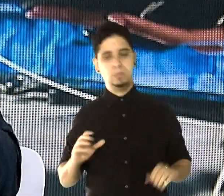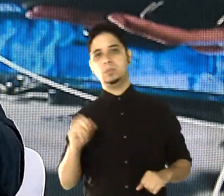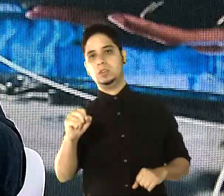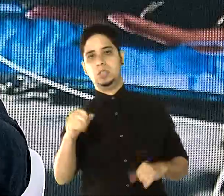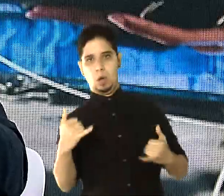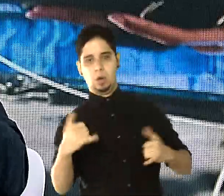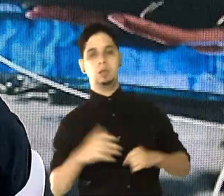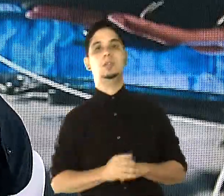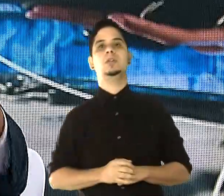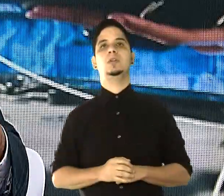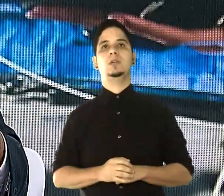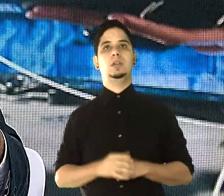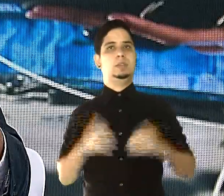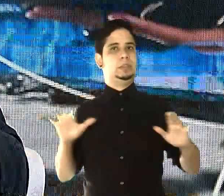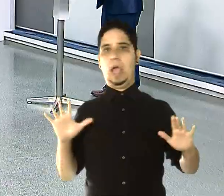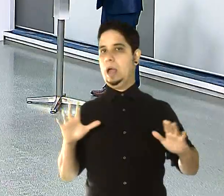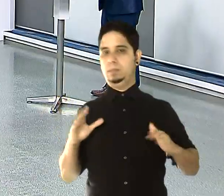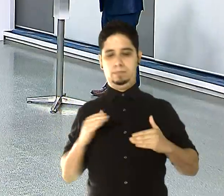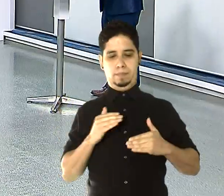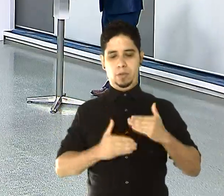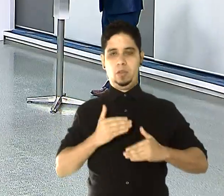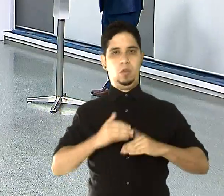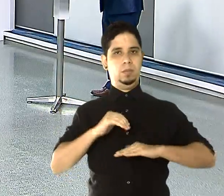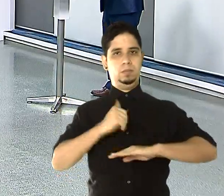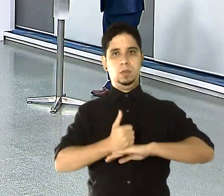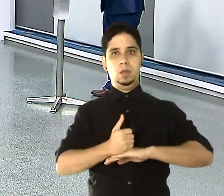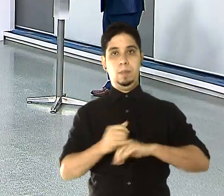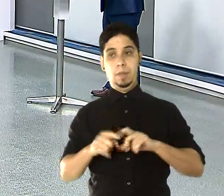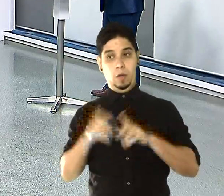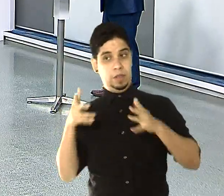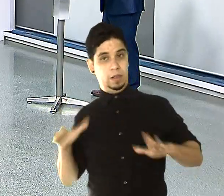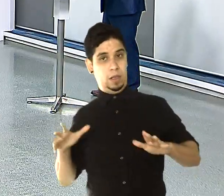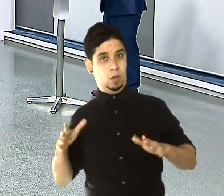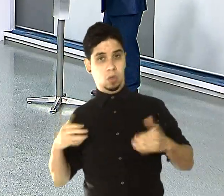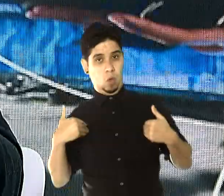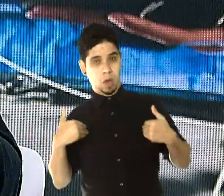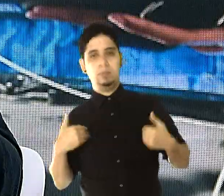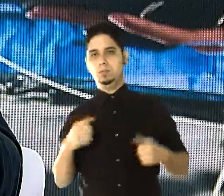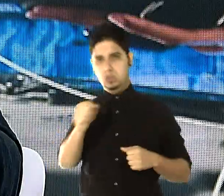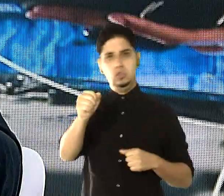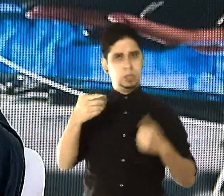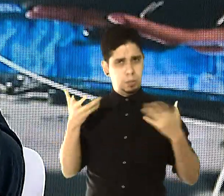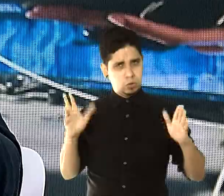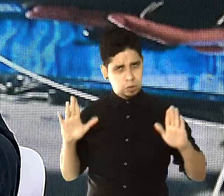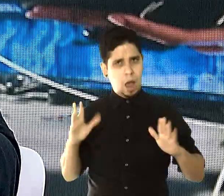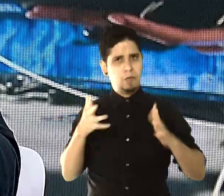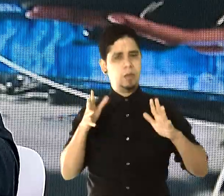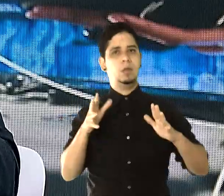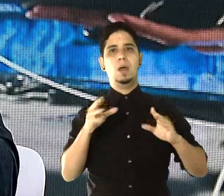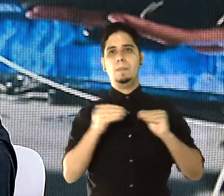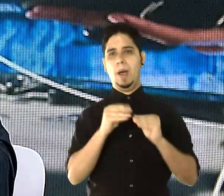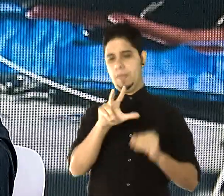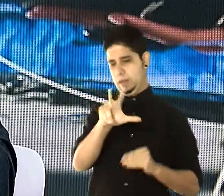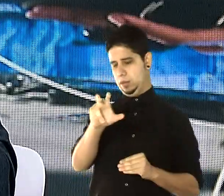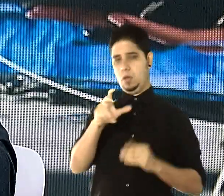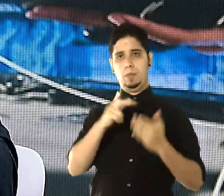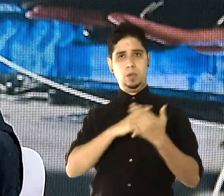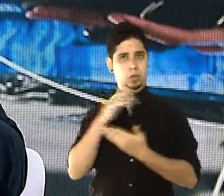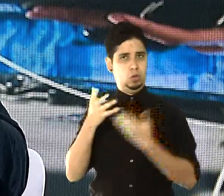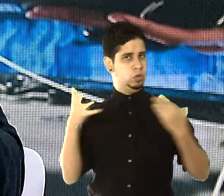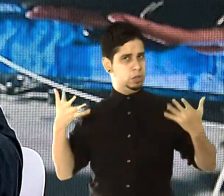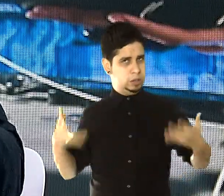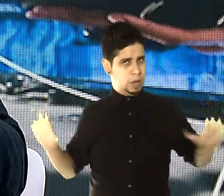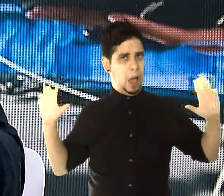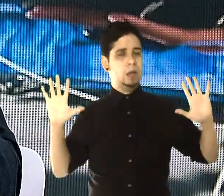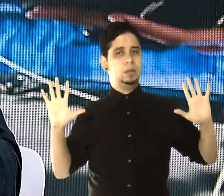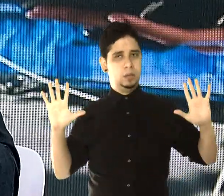desarrollo. Que están ya en etapa de construcción. ¿No hay alguno finalizado en este momento? Sí, ya se han finalizado por lo menos más de 300 proyectos permanentes